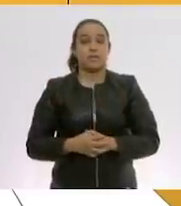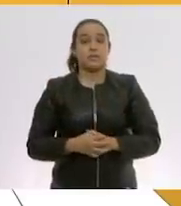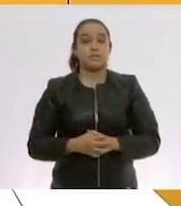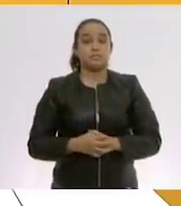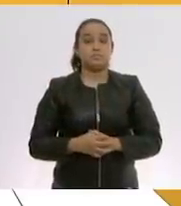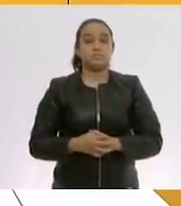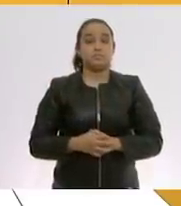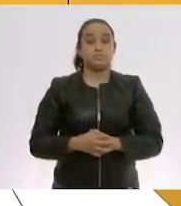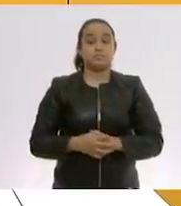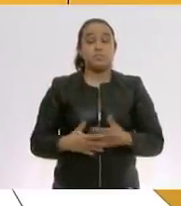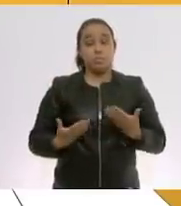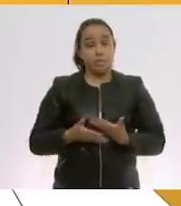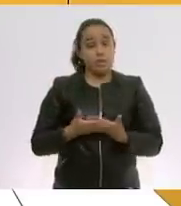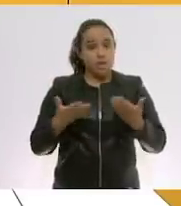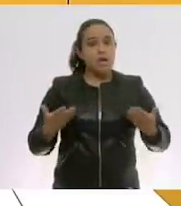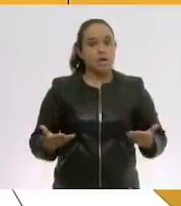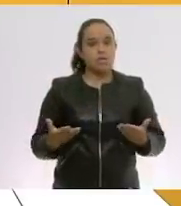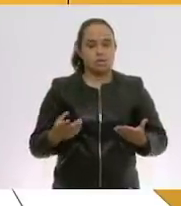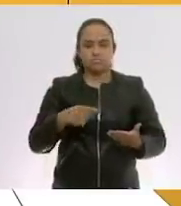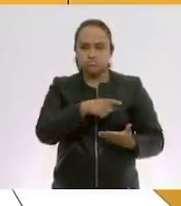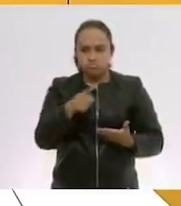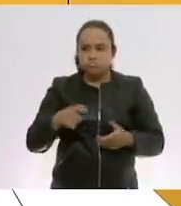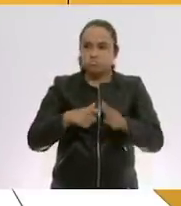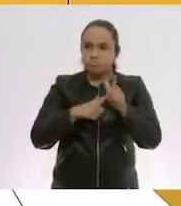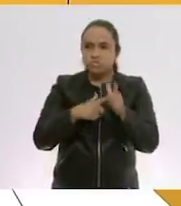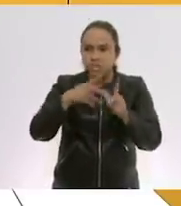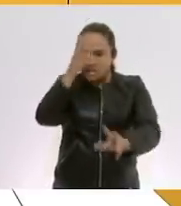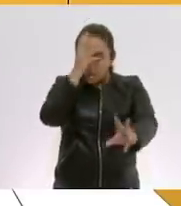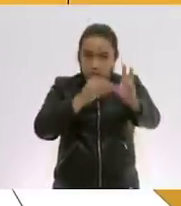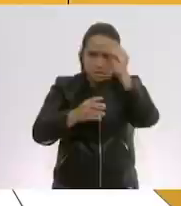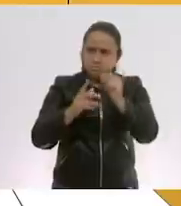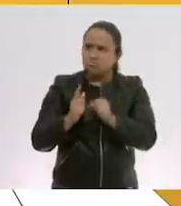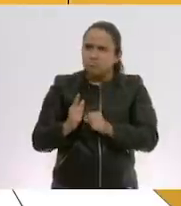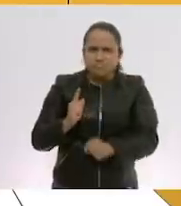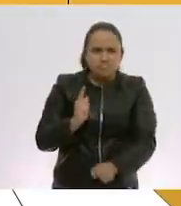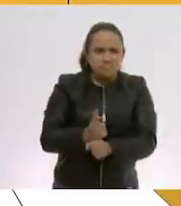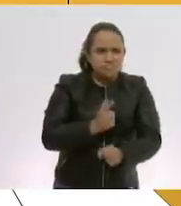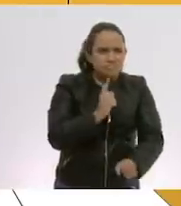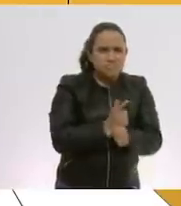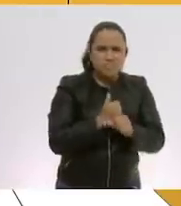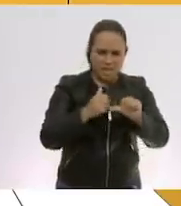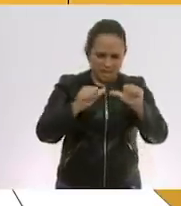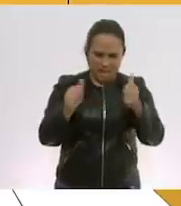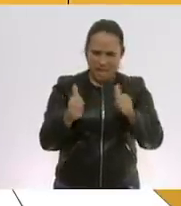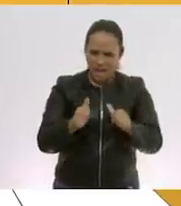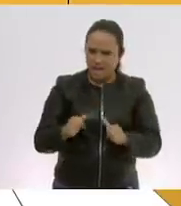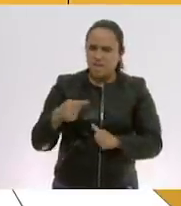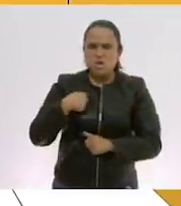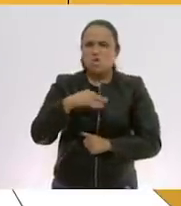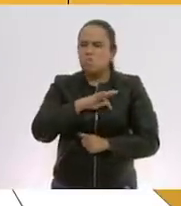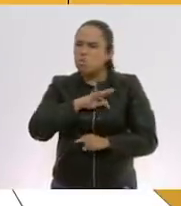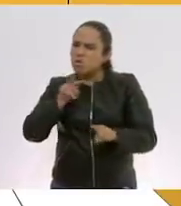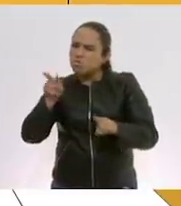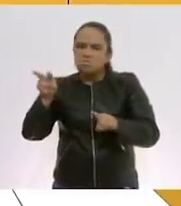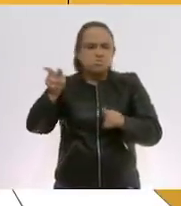Ahora sí, es momento de seguir aprendiendo y descubrir el arte que está a nuestro